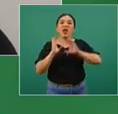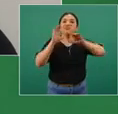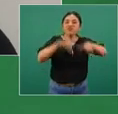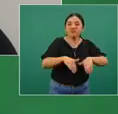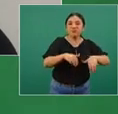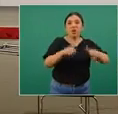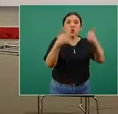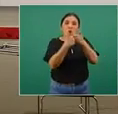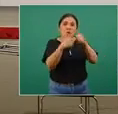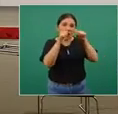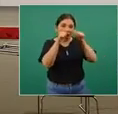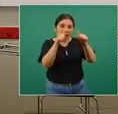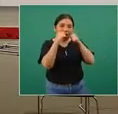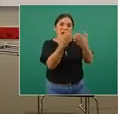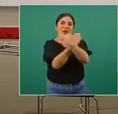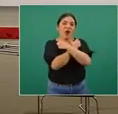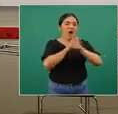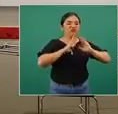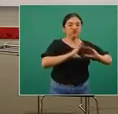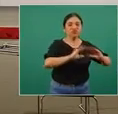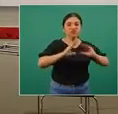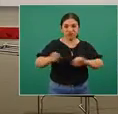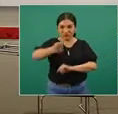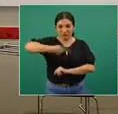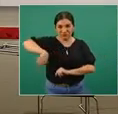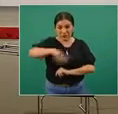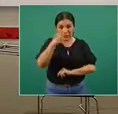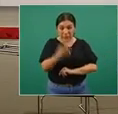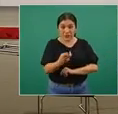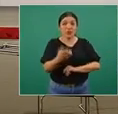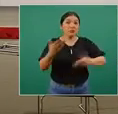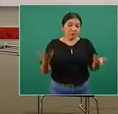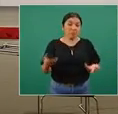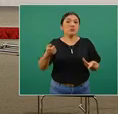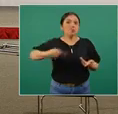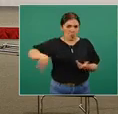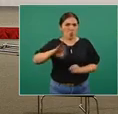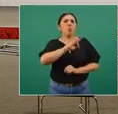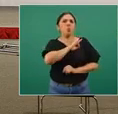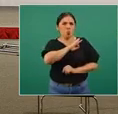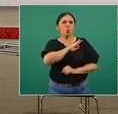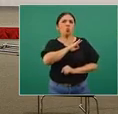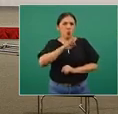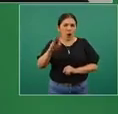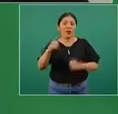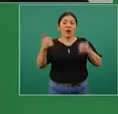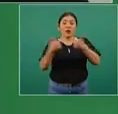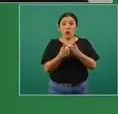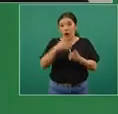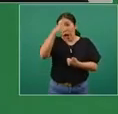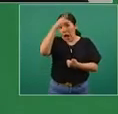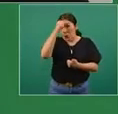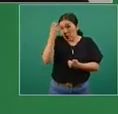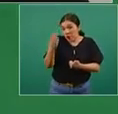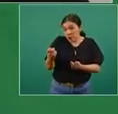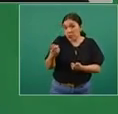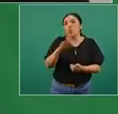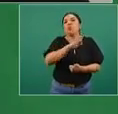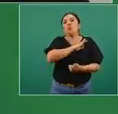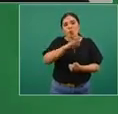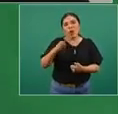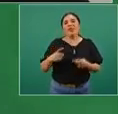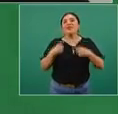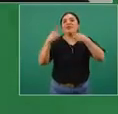del trabajo educativo a nivel nacional, pues entonces van a poder, obviamente bajo ese marco, poder